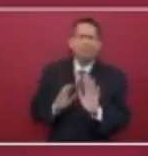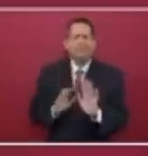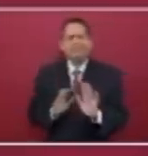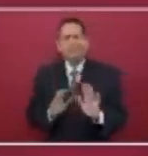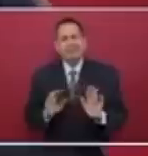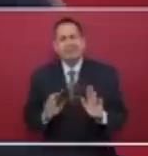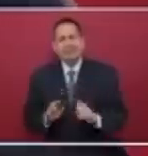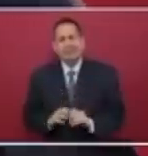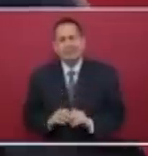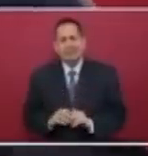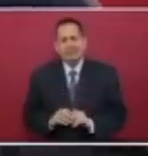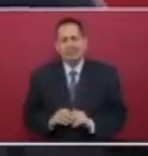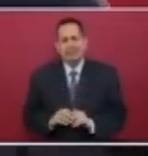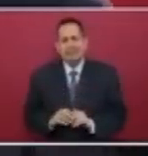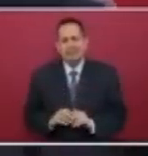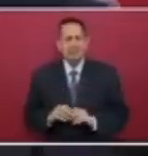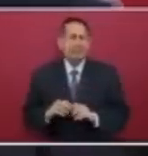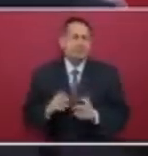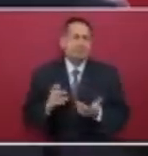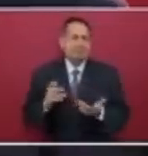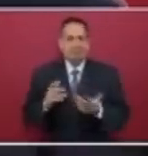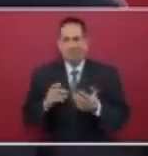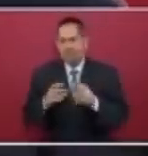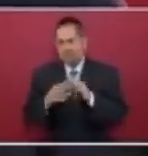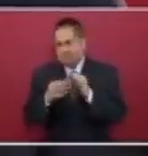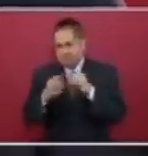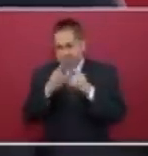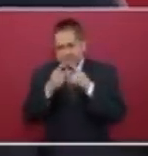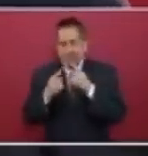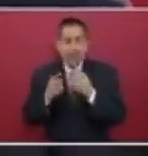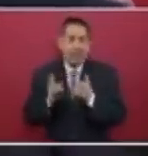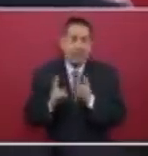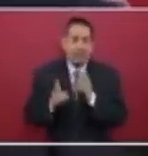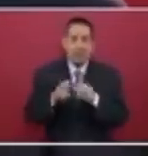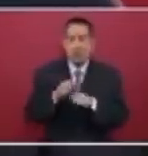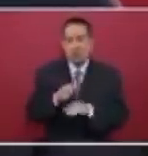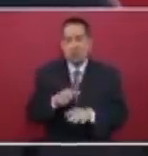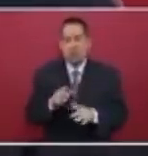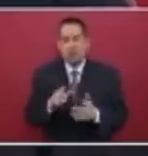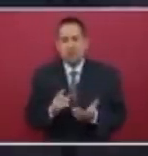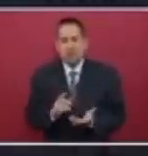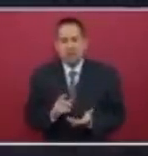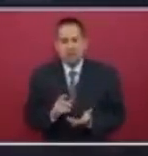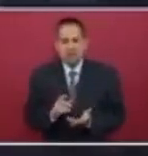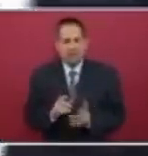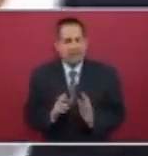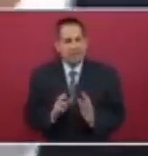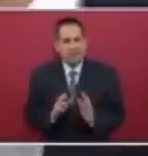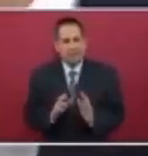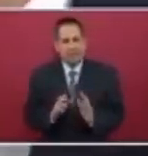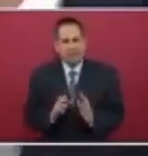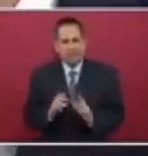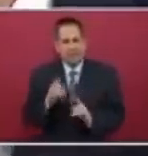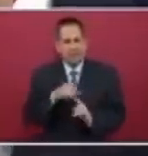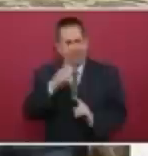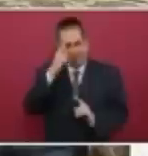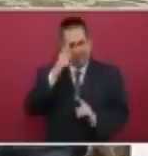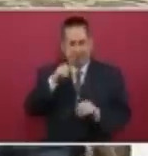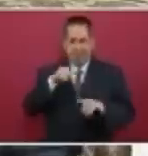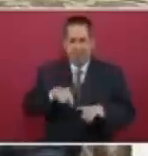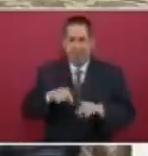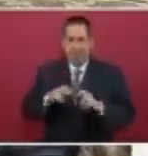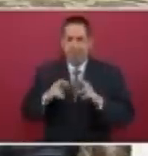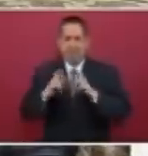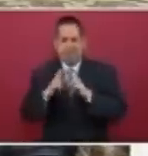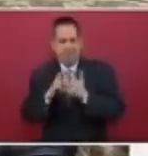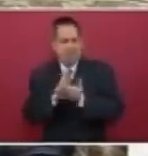si nos vamos a tener que meter al terreno no del laicismo o de